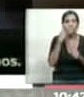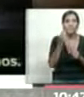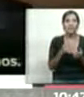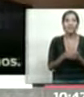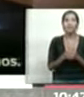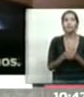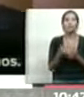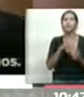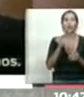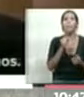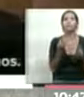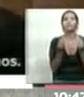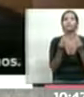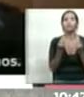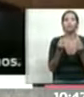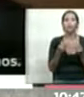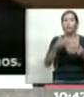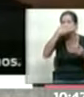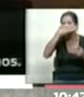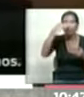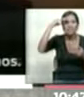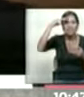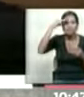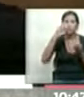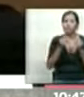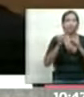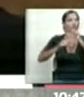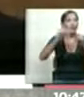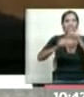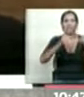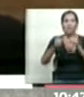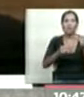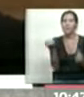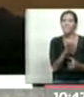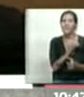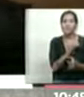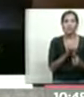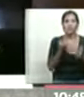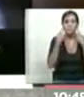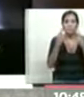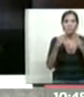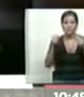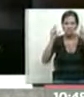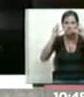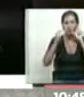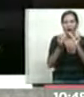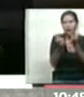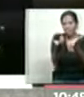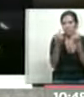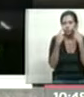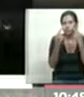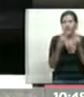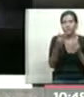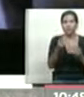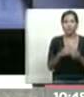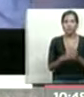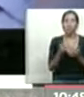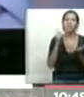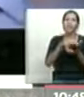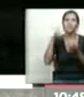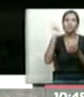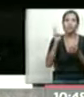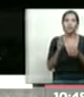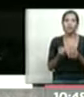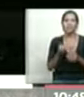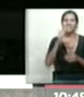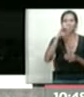Hay muchos para el gobierno. No, no, muchos paramilitares, muchos colectivos, muchos asesinos. Le regalo los lentes para que vea bien. ¿Cuándo estaba en Venezuela? Hace